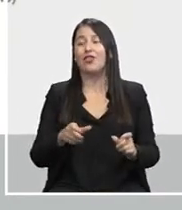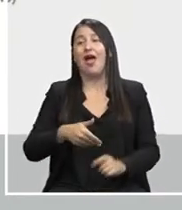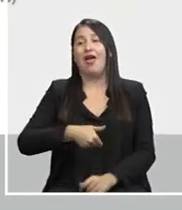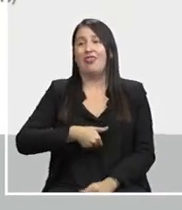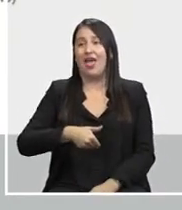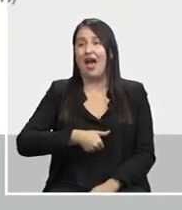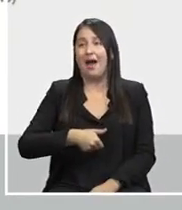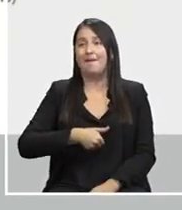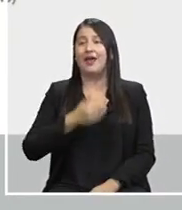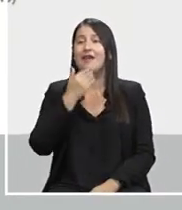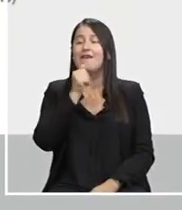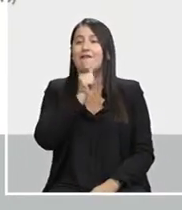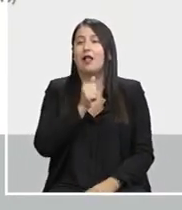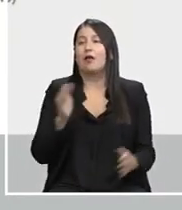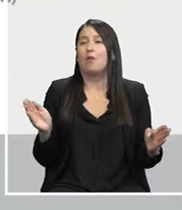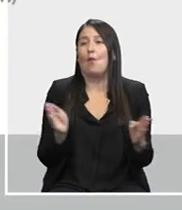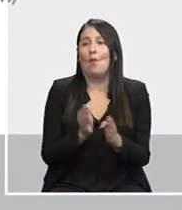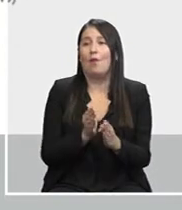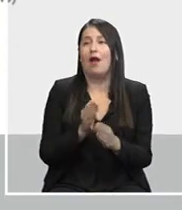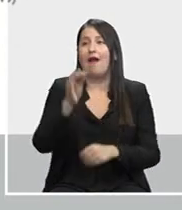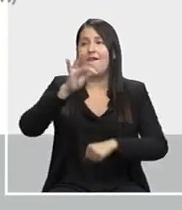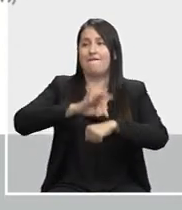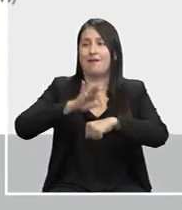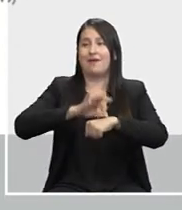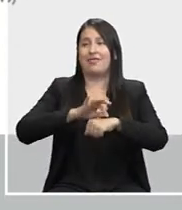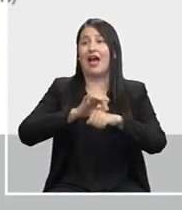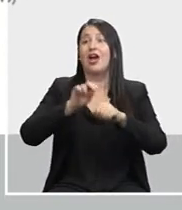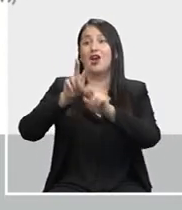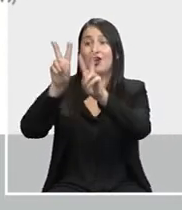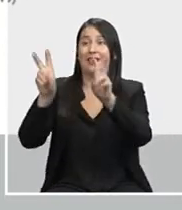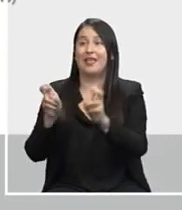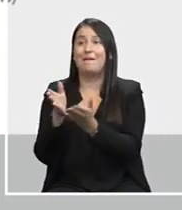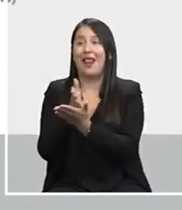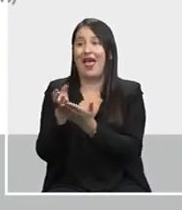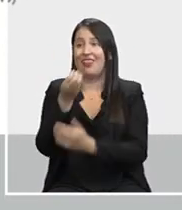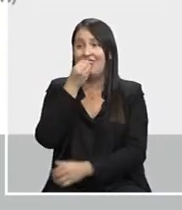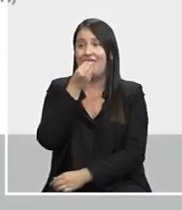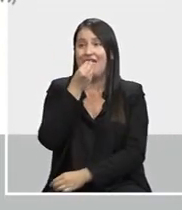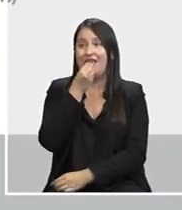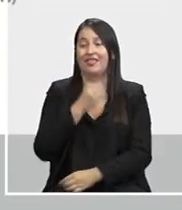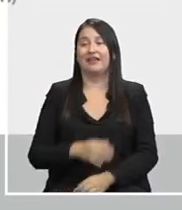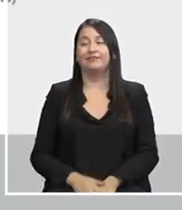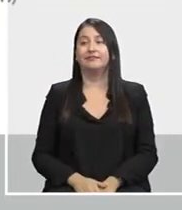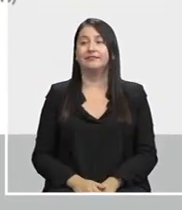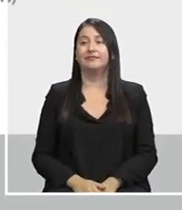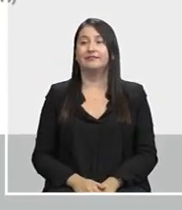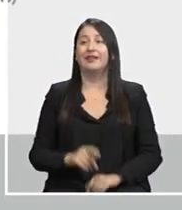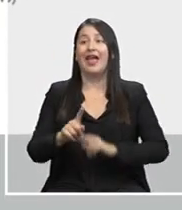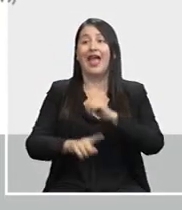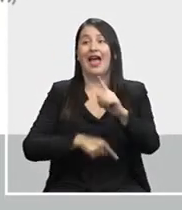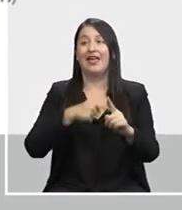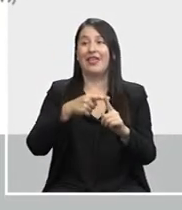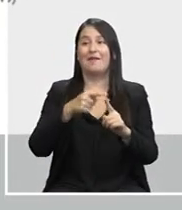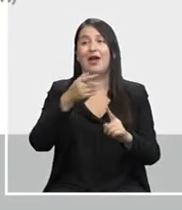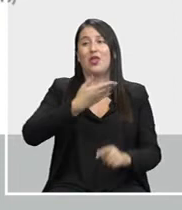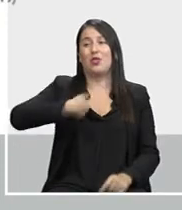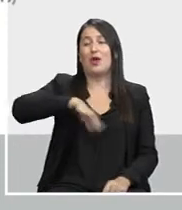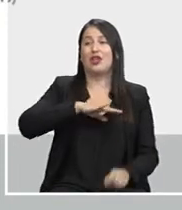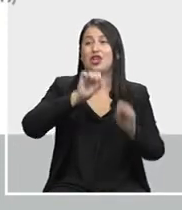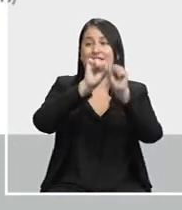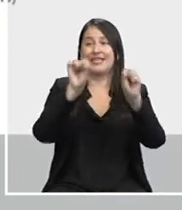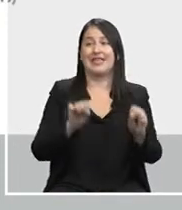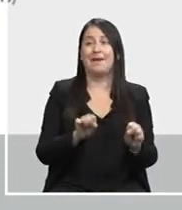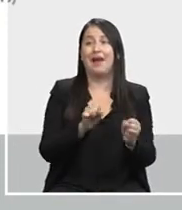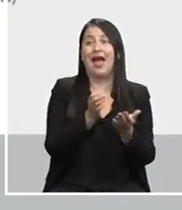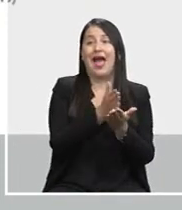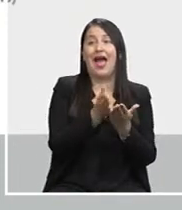desnutrición y enfermedades relacionadas con la dieta no son sino desgarradores. Además de esto, nuestro sistema alimentario es